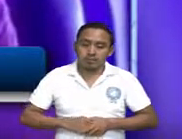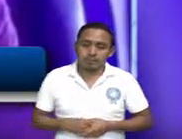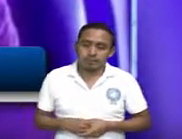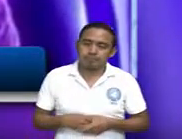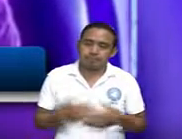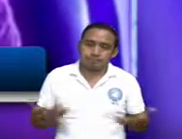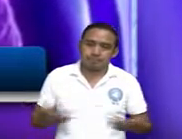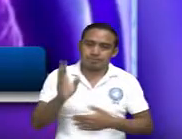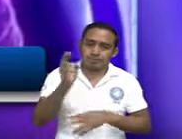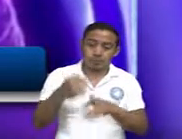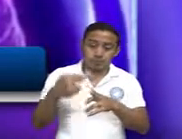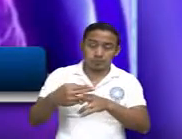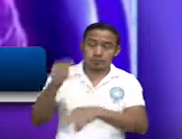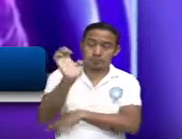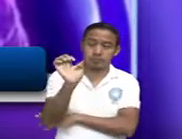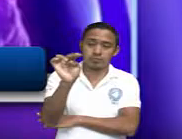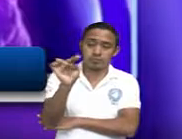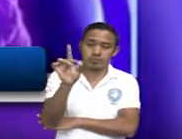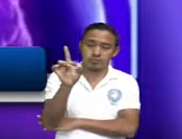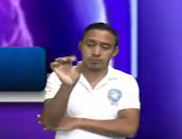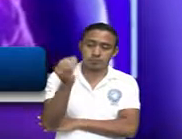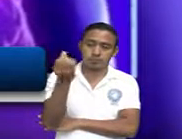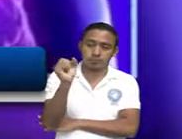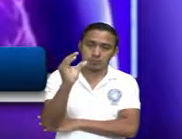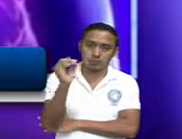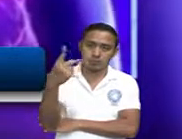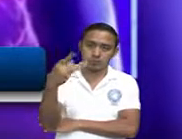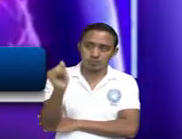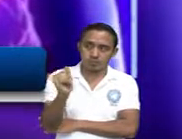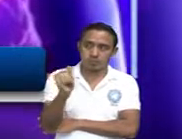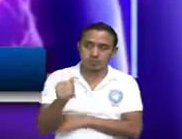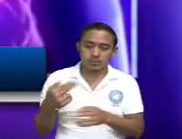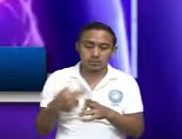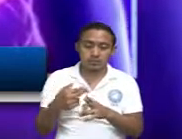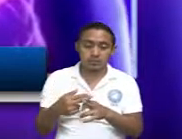la endoscopía en sí, como decís, se utiliza una